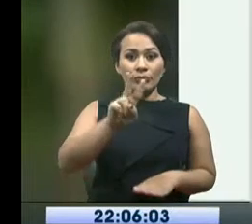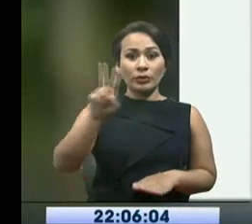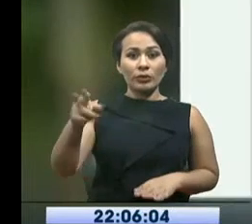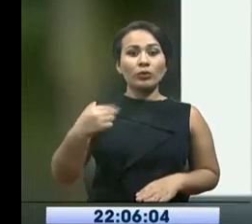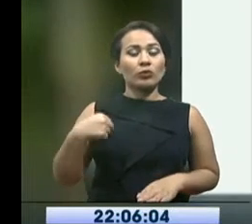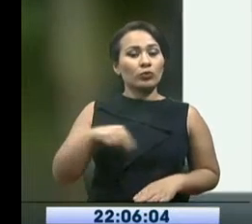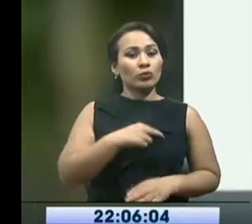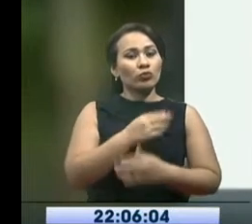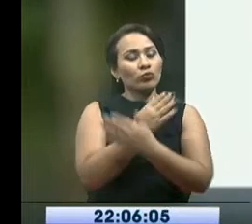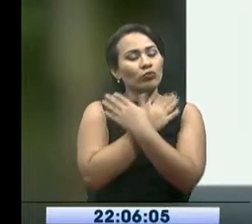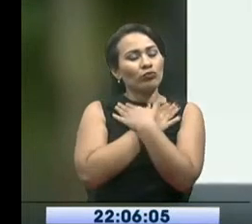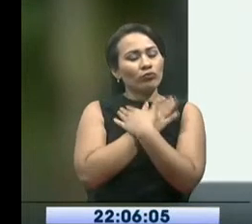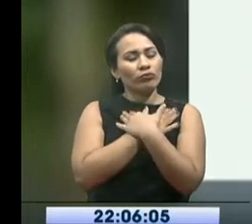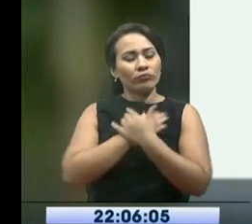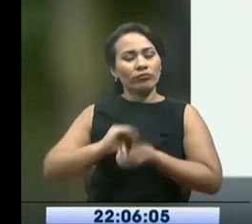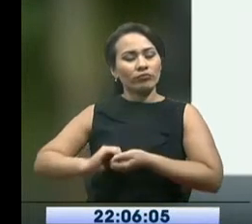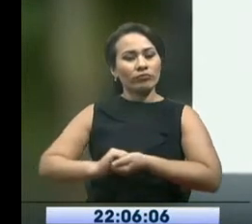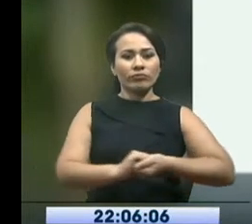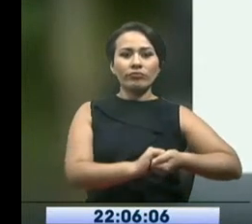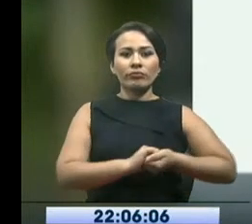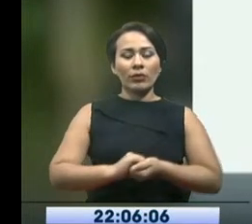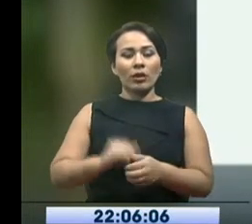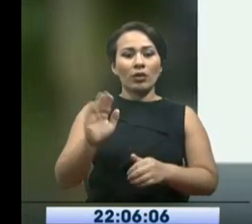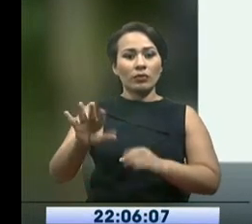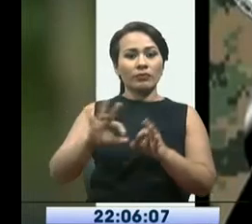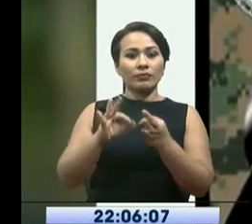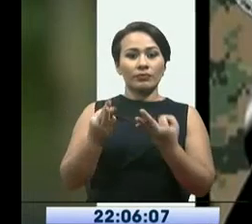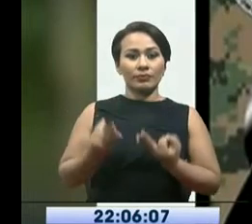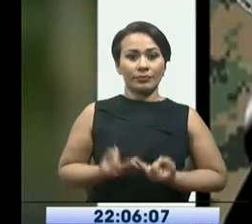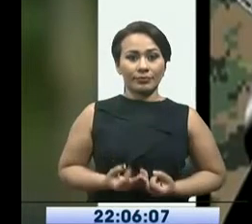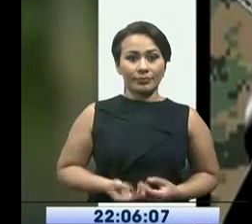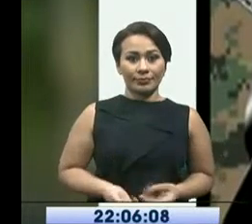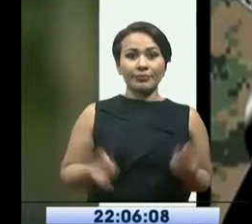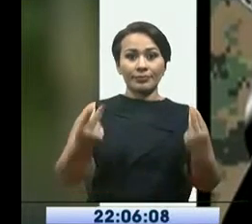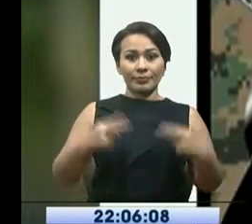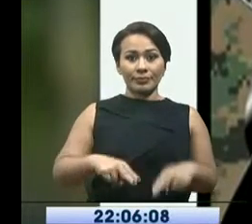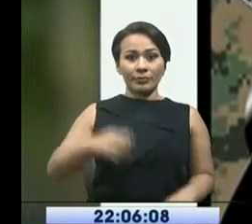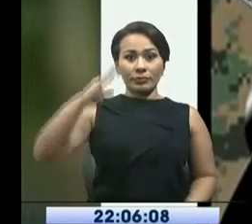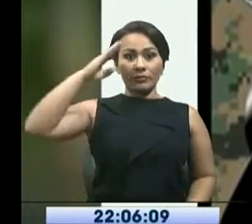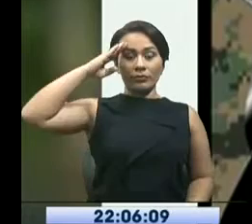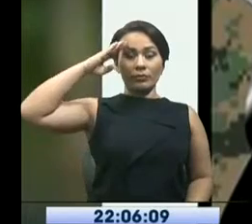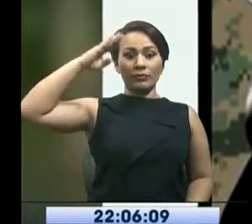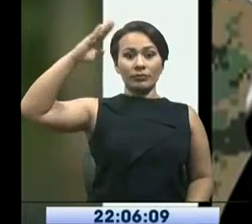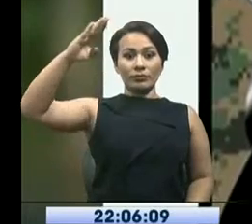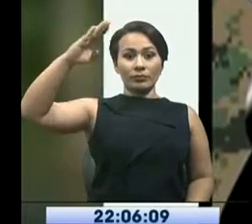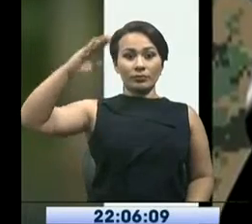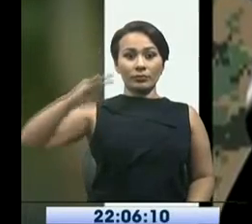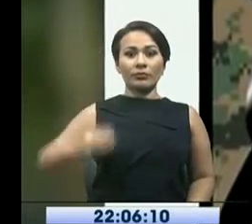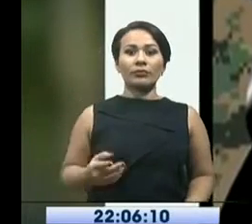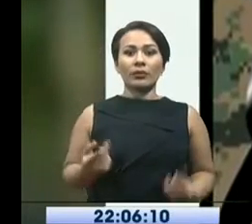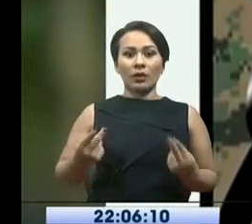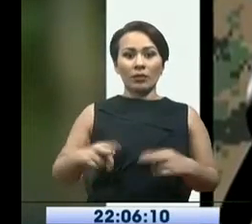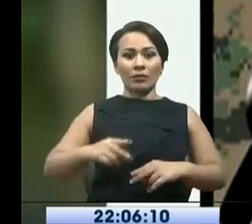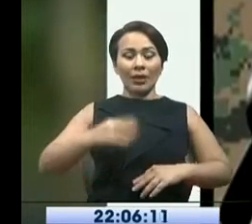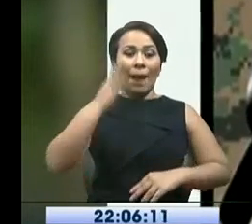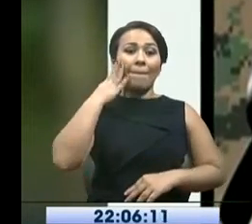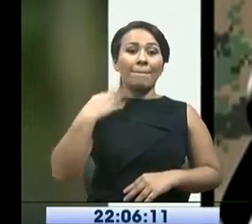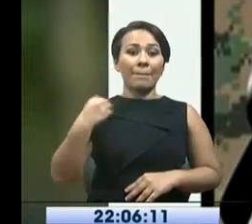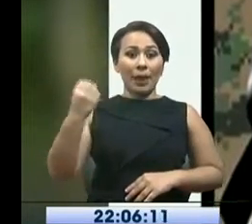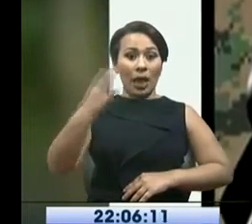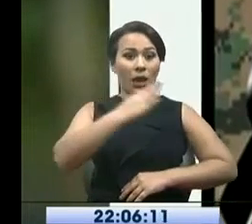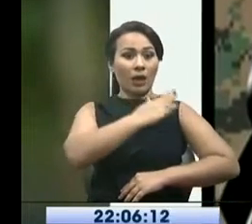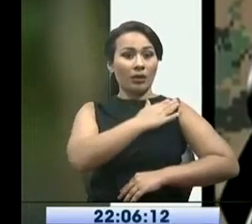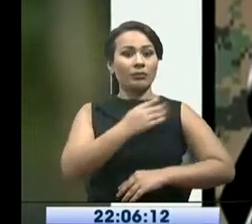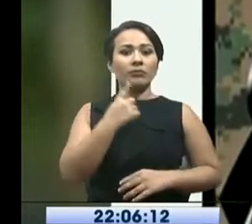expresamos nuestra profunda solidaridad con sus familiares. Arroba Armada Subguión Ecuador. Jefe Comaco se